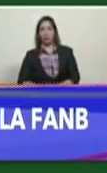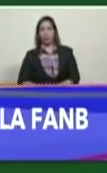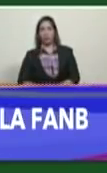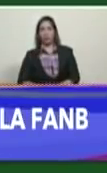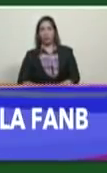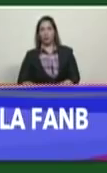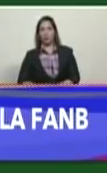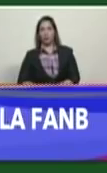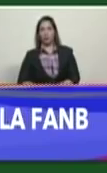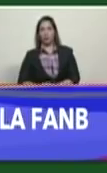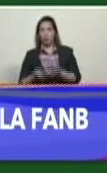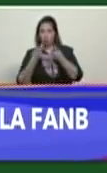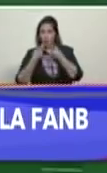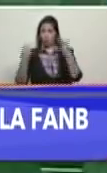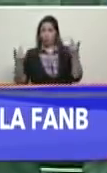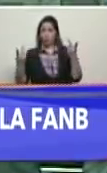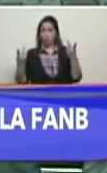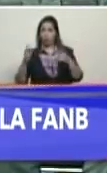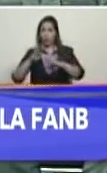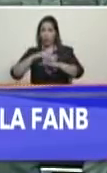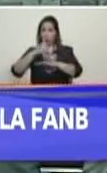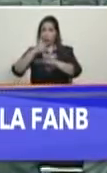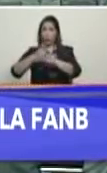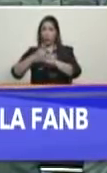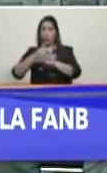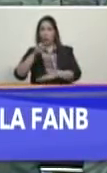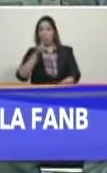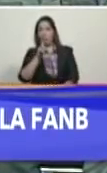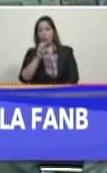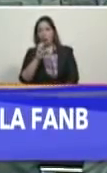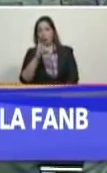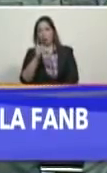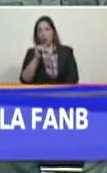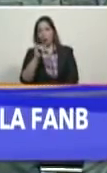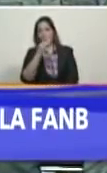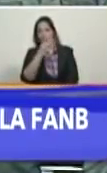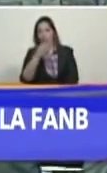se lo digo a todos los comandantes de las redes, la SODI, la JADI,